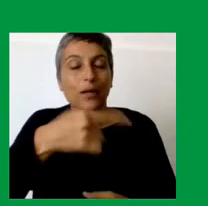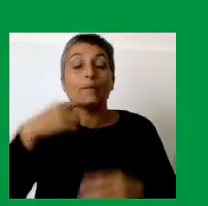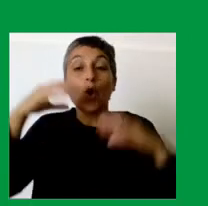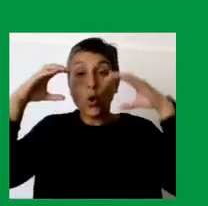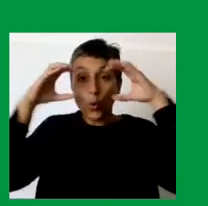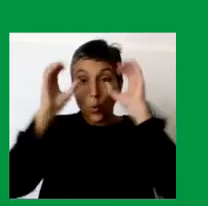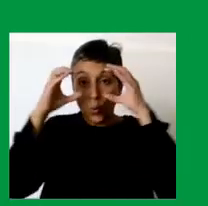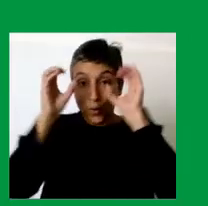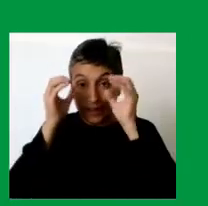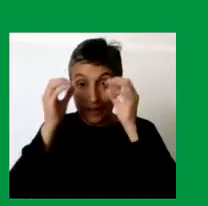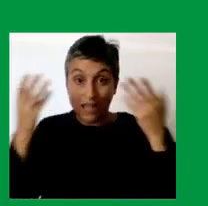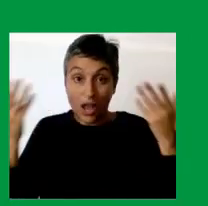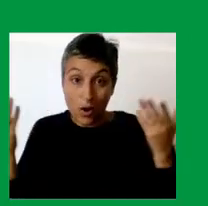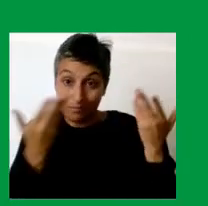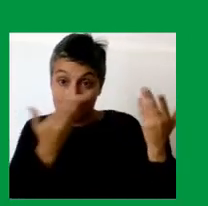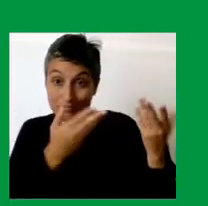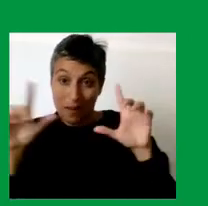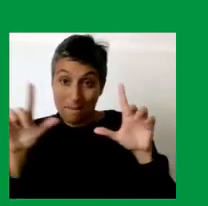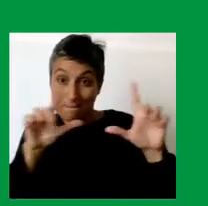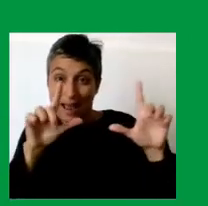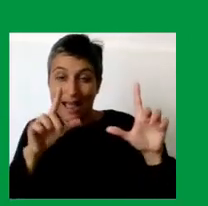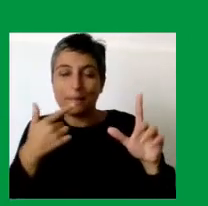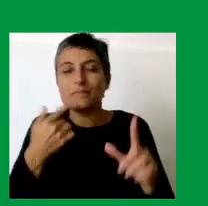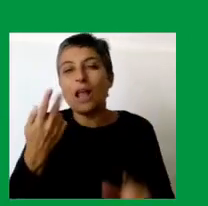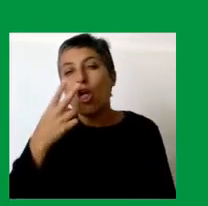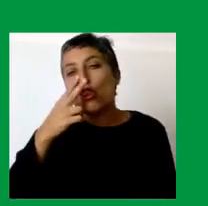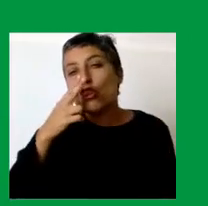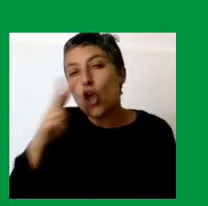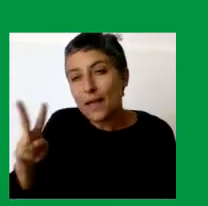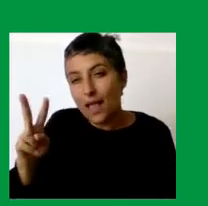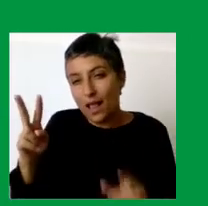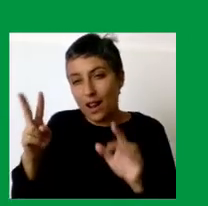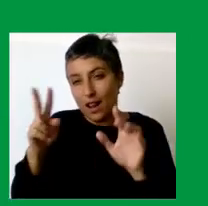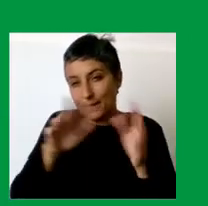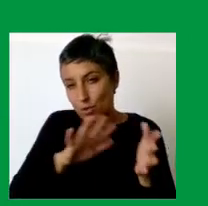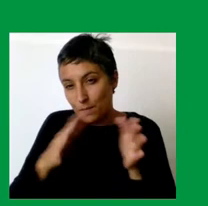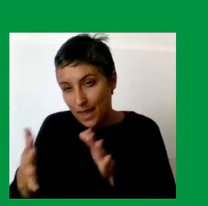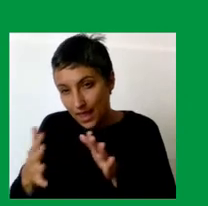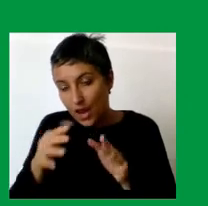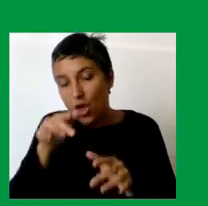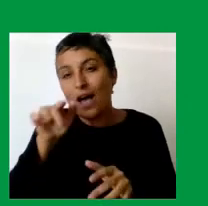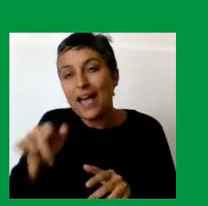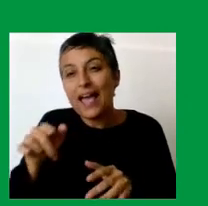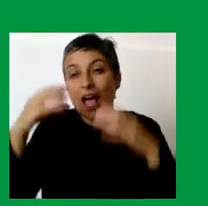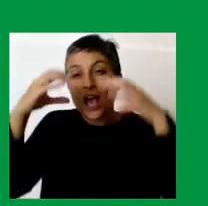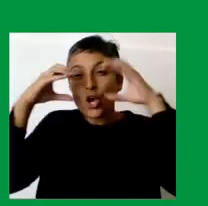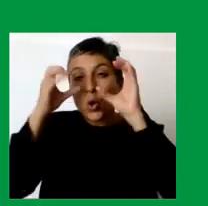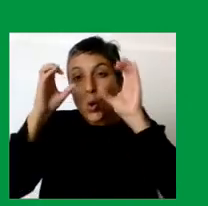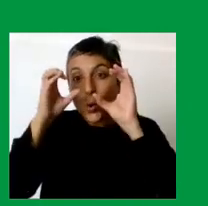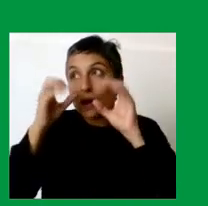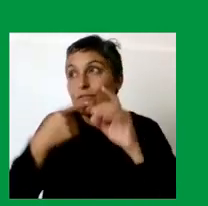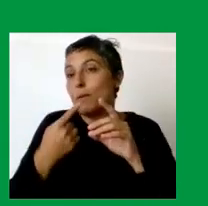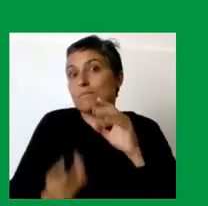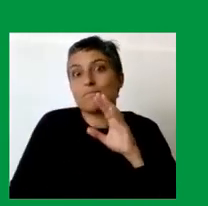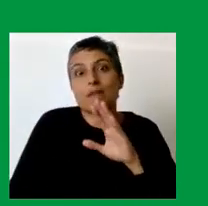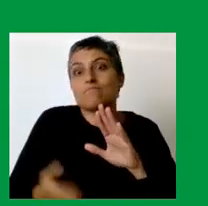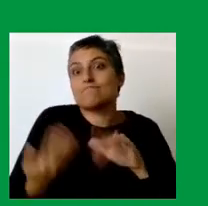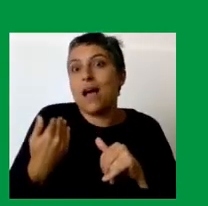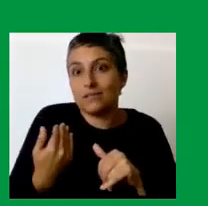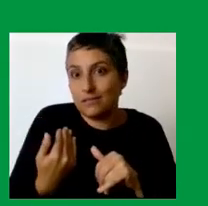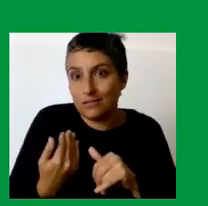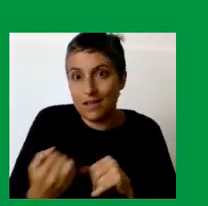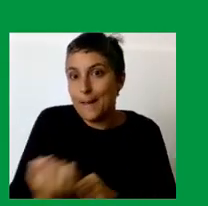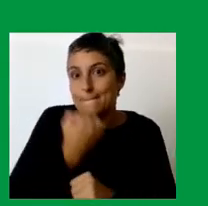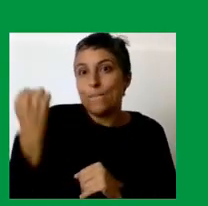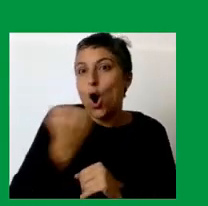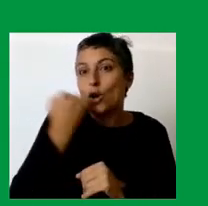está acá puesto también en la imagen, por el año 2000 más o menos, se convirtió, digamos, en el monopolio, desplazando al resto